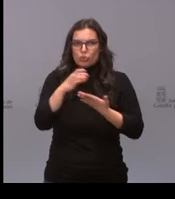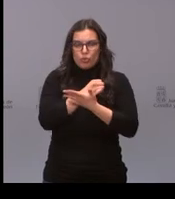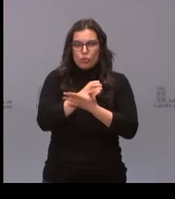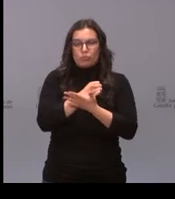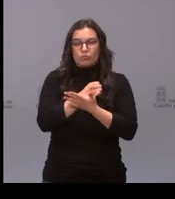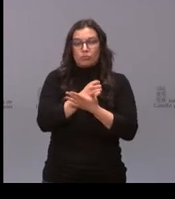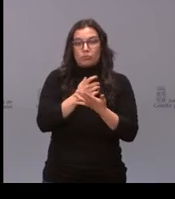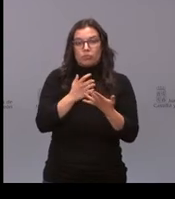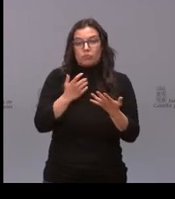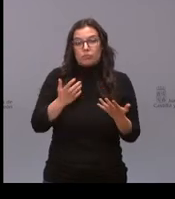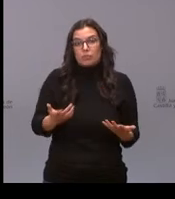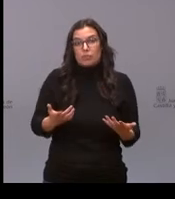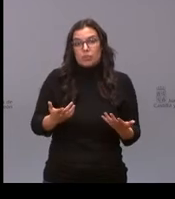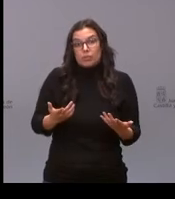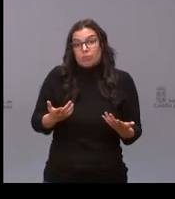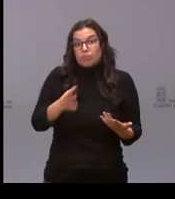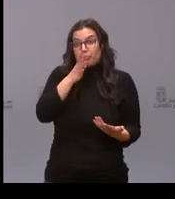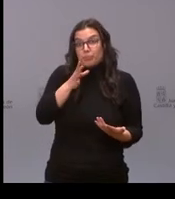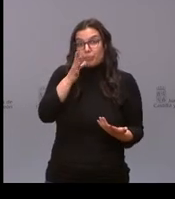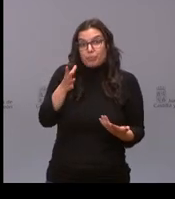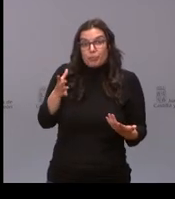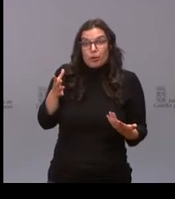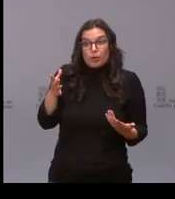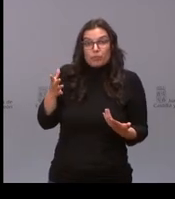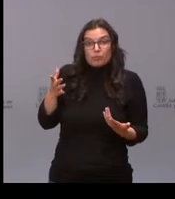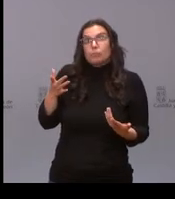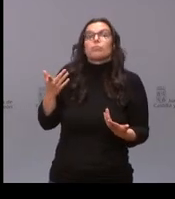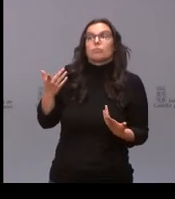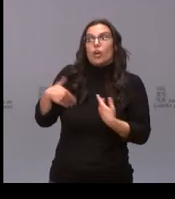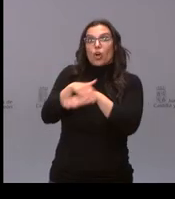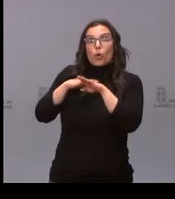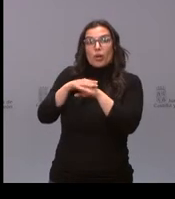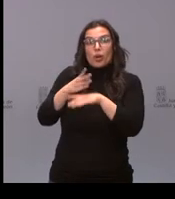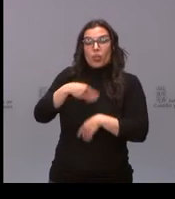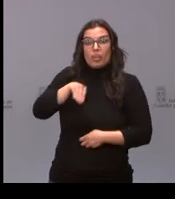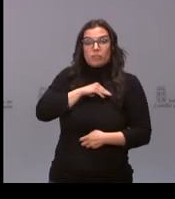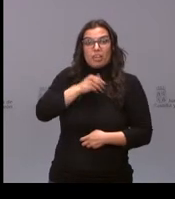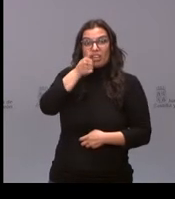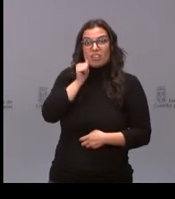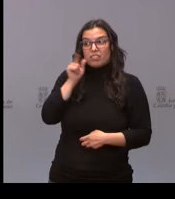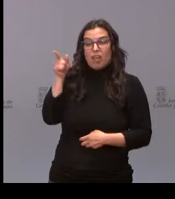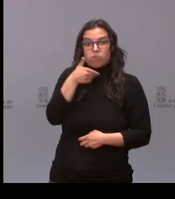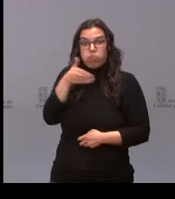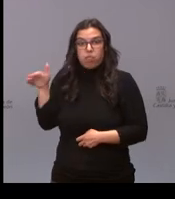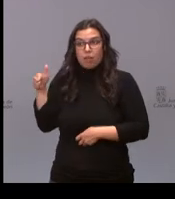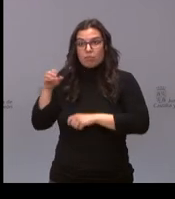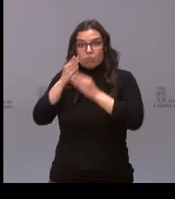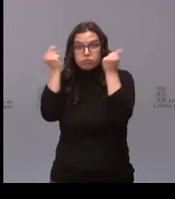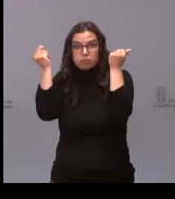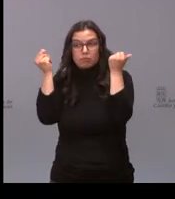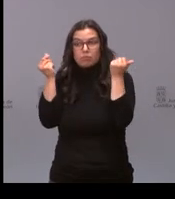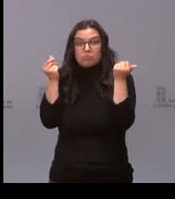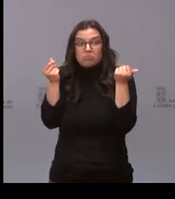Ante la desaparición, la incapacidad, la ineptitud del Gobierno Sánchez, el no querer saber nada de